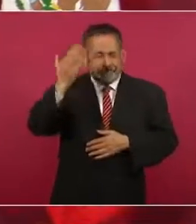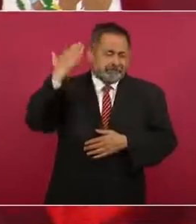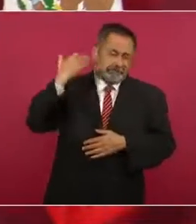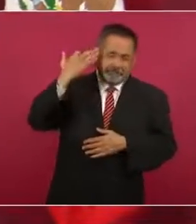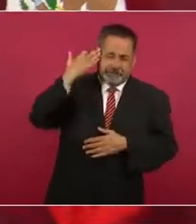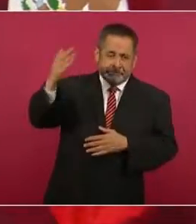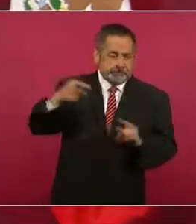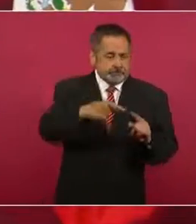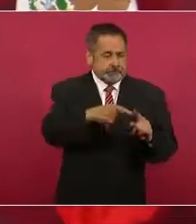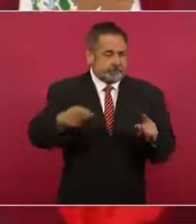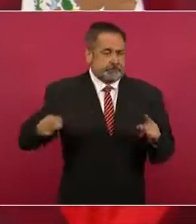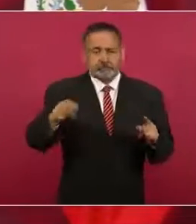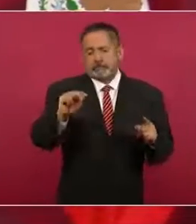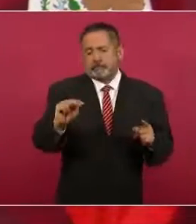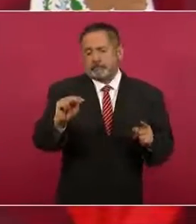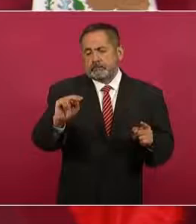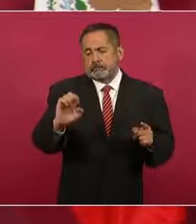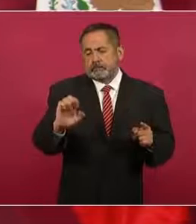neoliberal